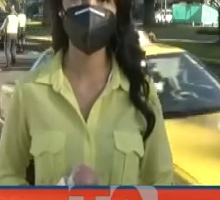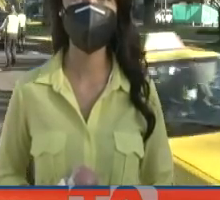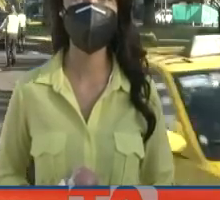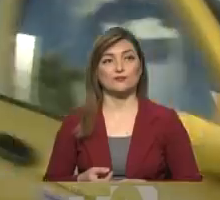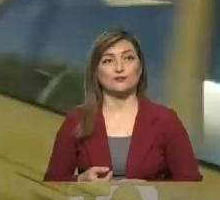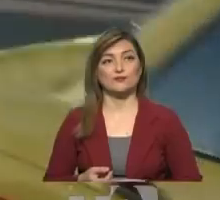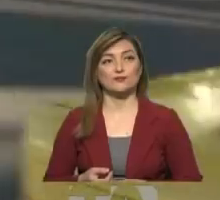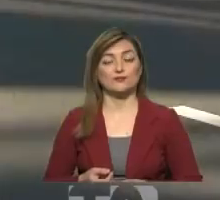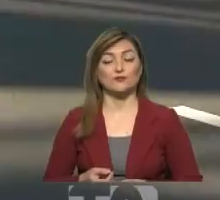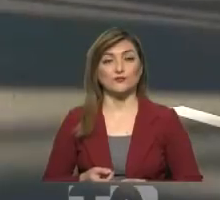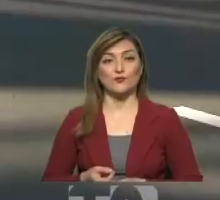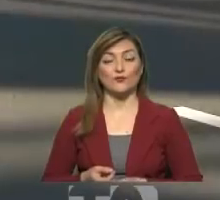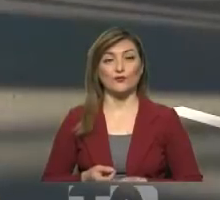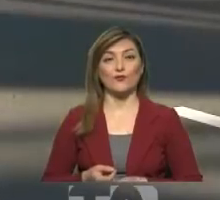buen día.